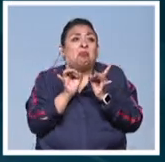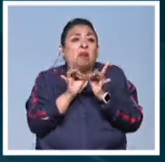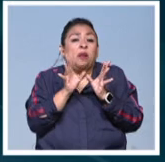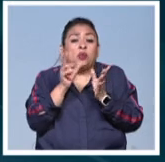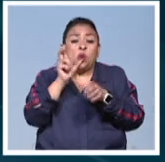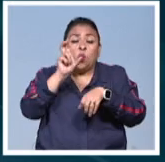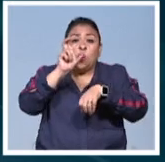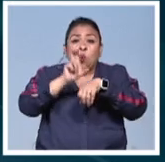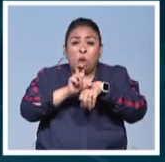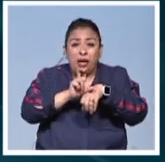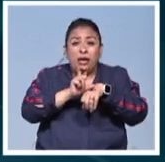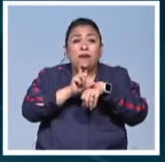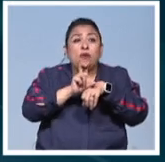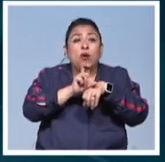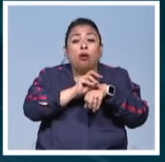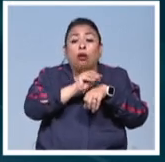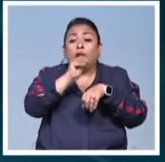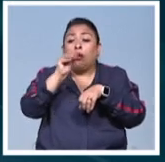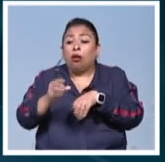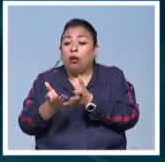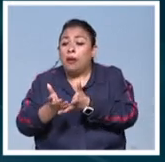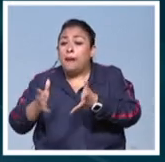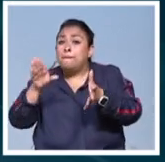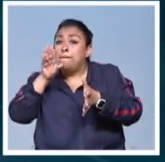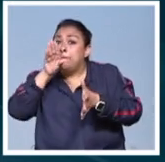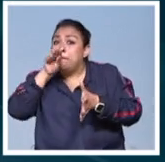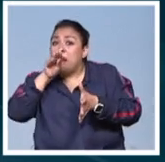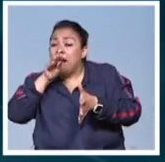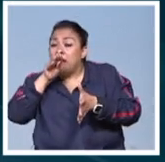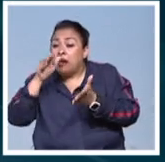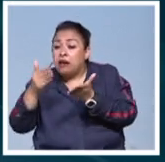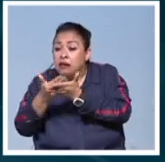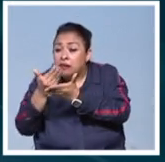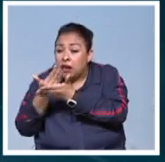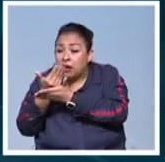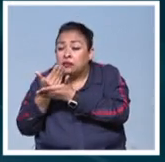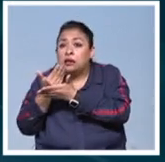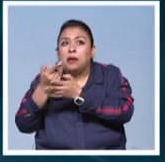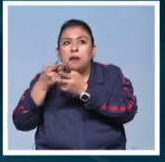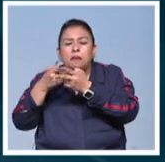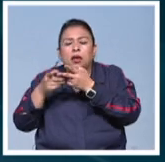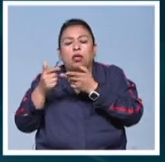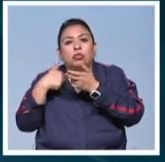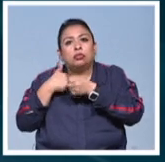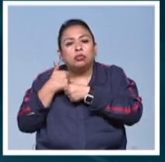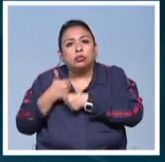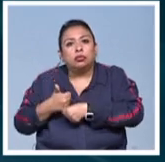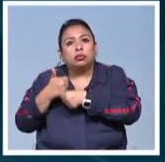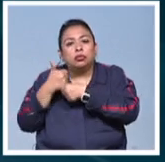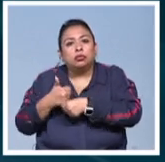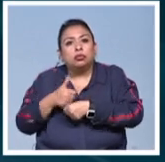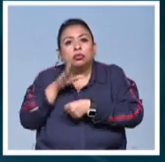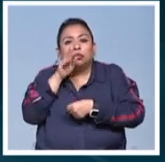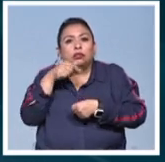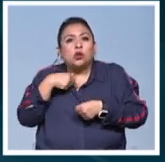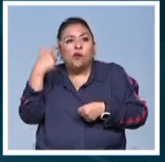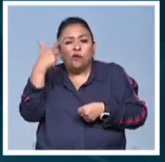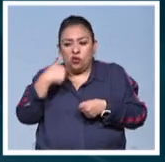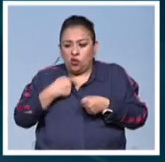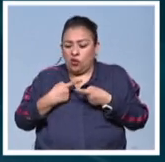huevo de un cisne cae en el nido de una pata. Al nacer los polluelos, inicia el calvario del patito feo por ser